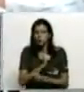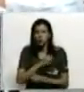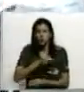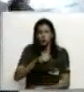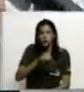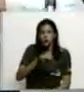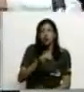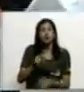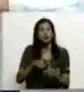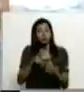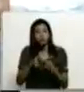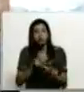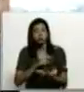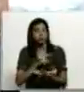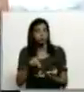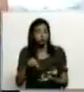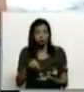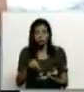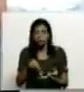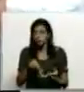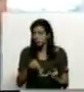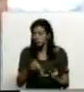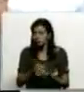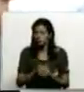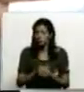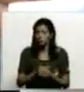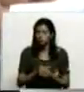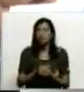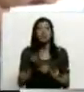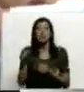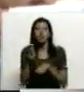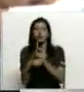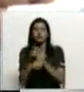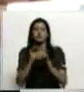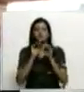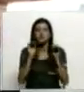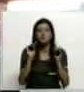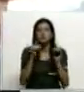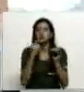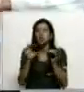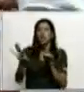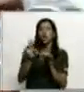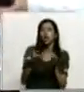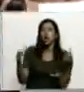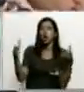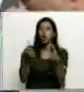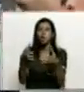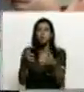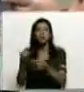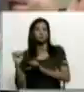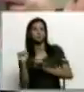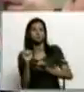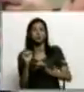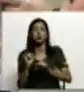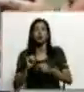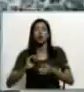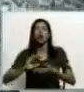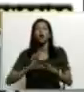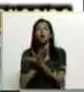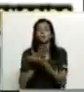terror y por eso han fundamentado un grupo que ellos llaman el comando